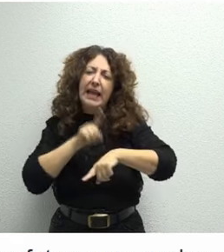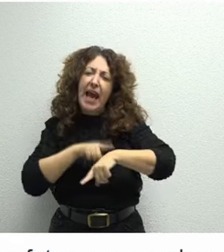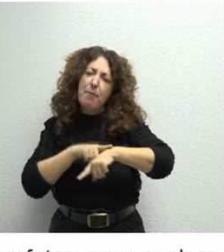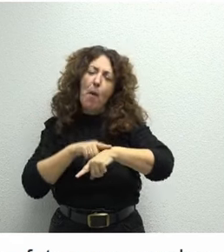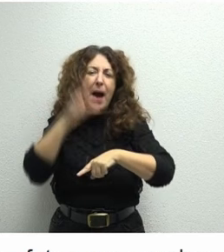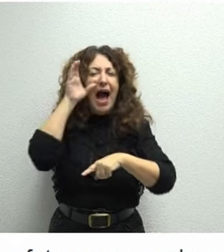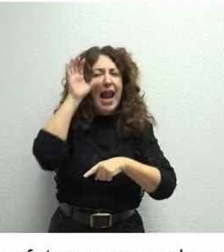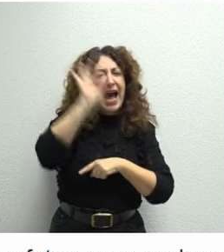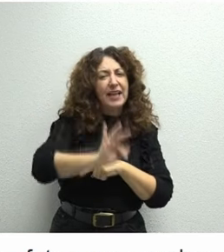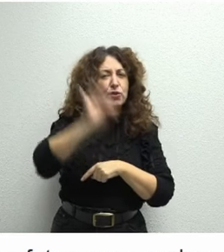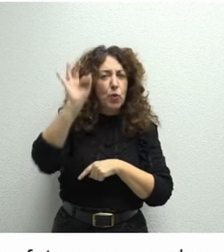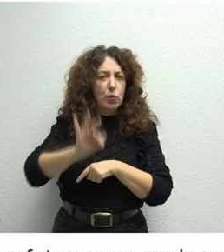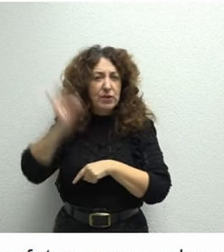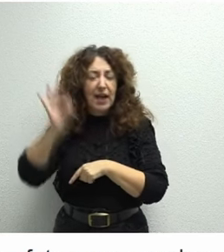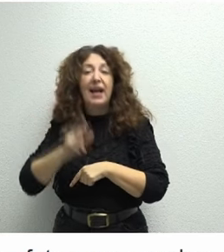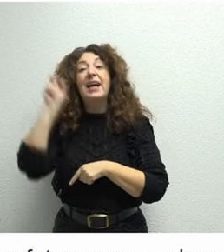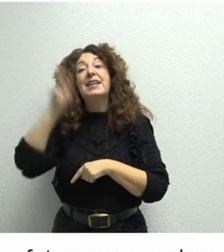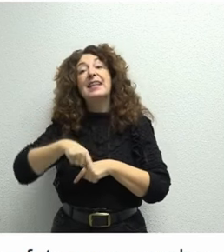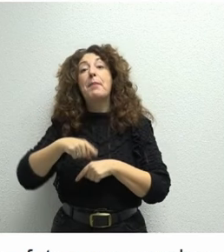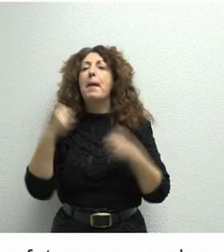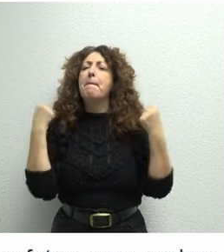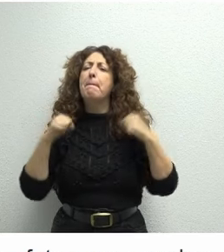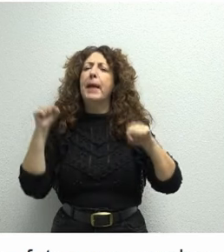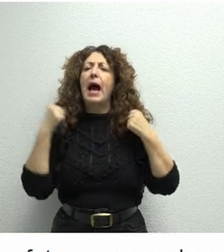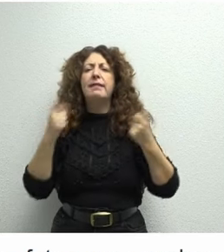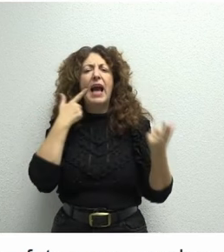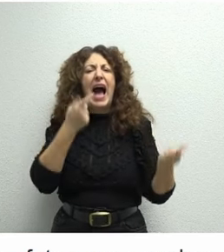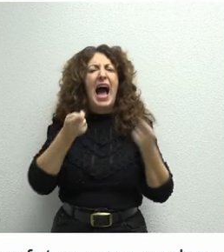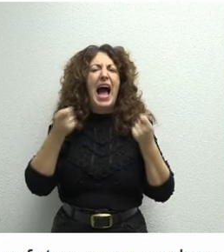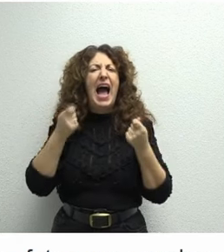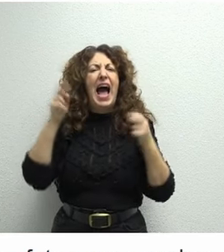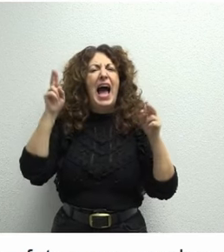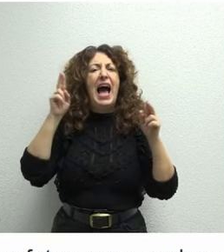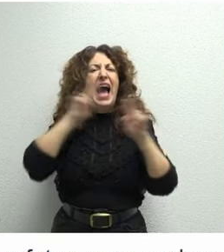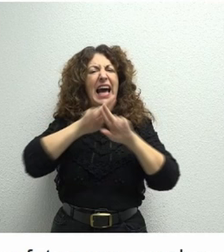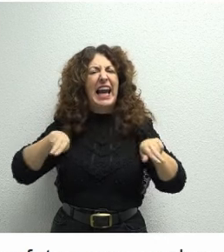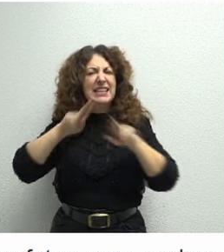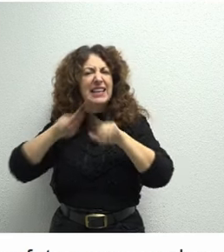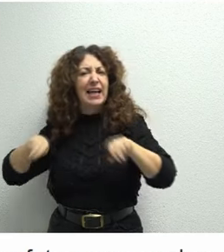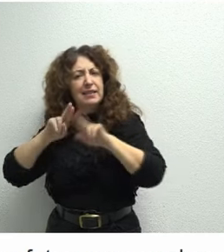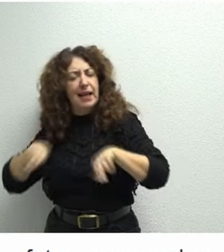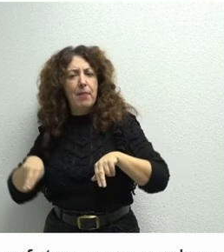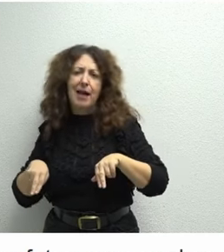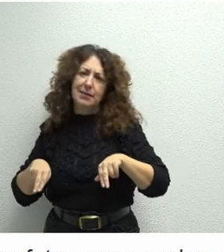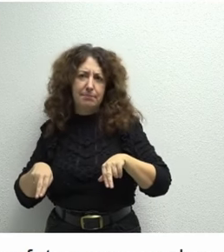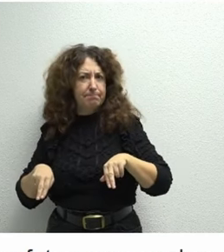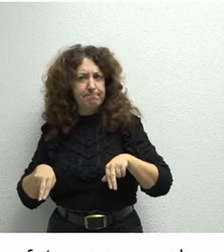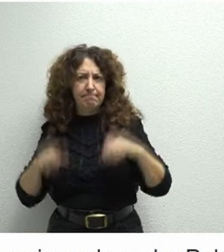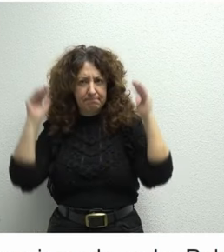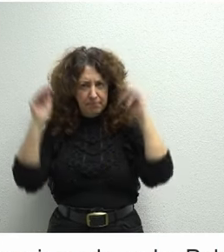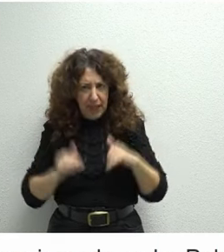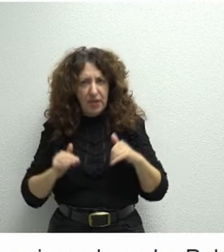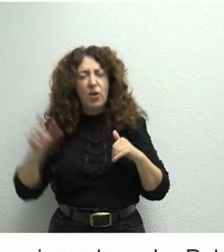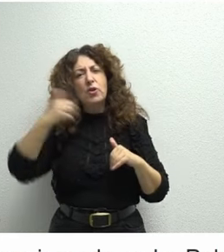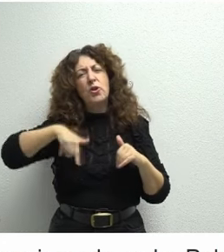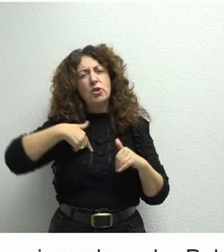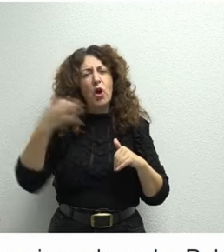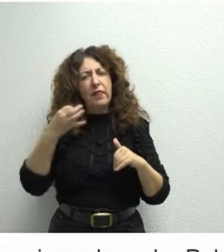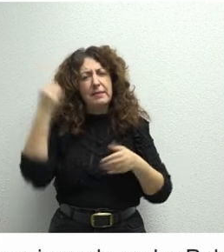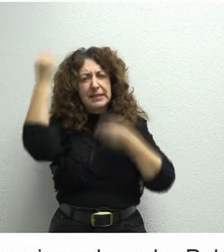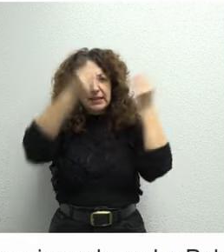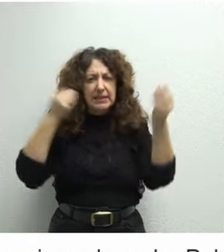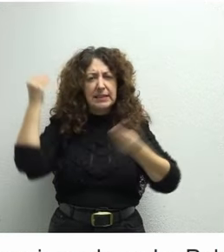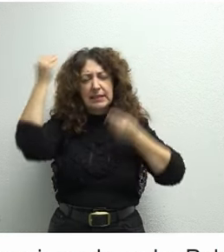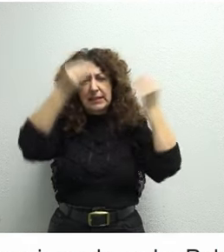también no esa parte de reducción de prácticas restrictivas que estamos trabajando y y también que bueno Pues seguimos dando de vueltas a Qué